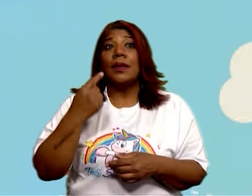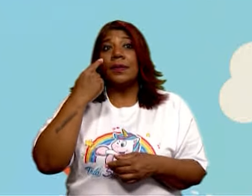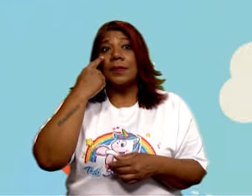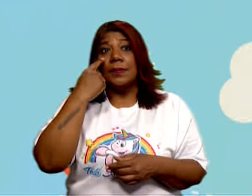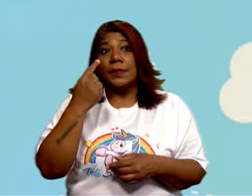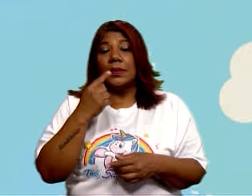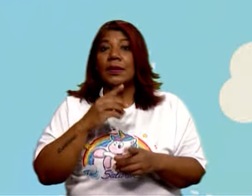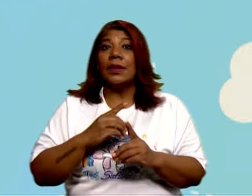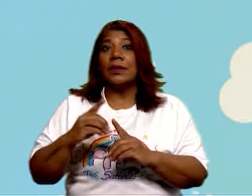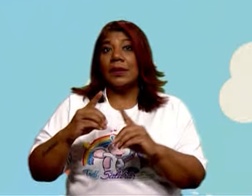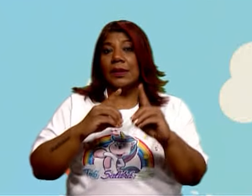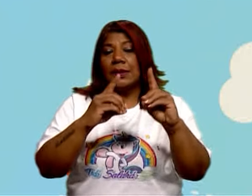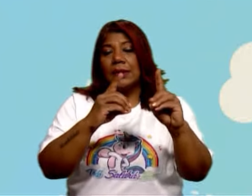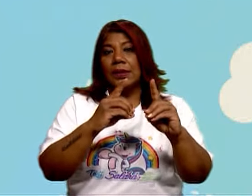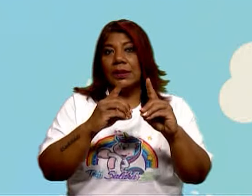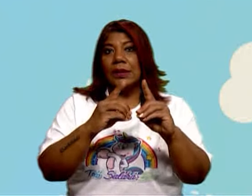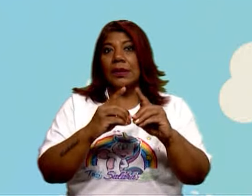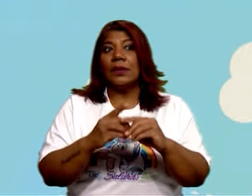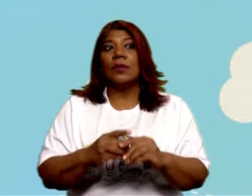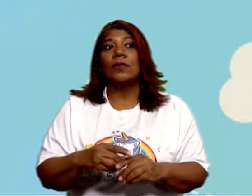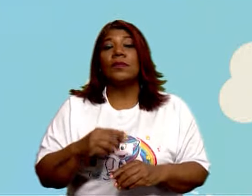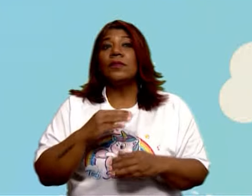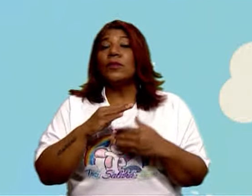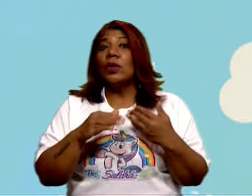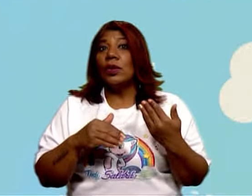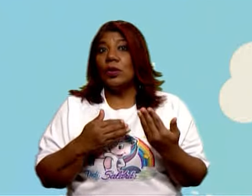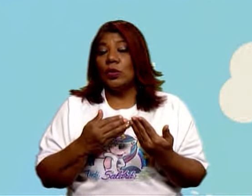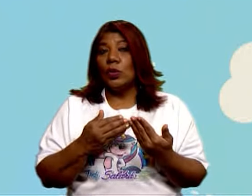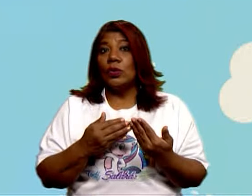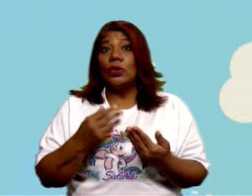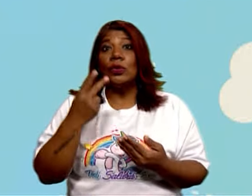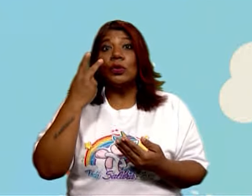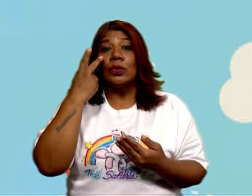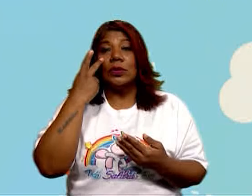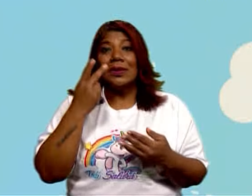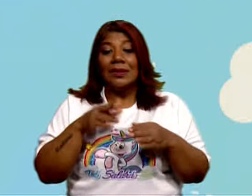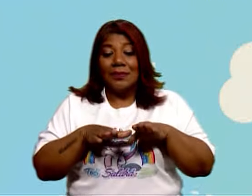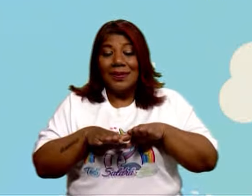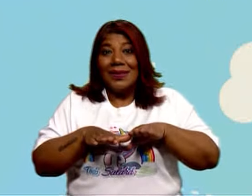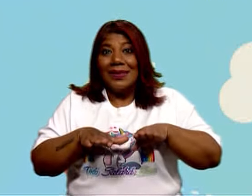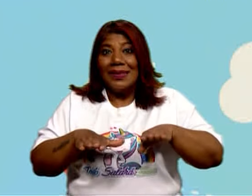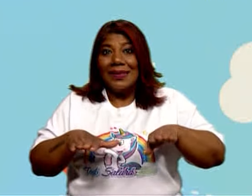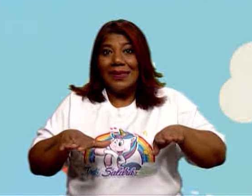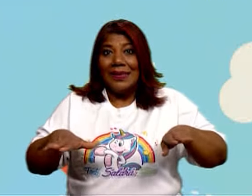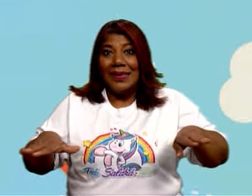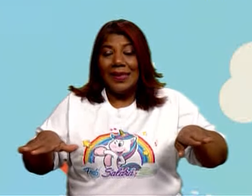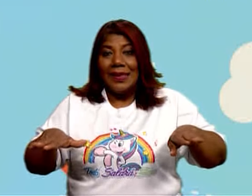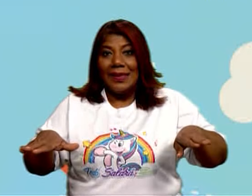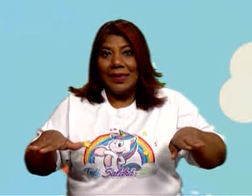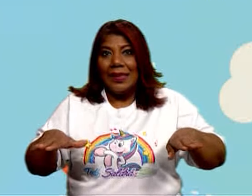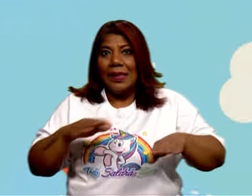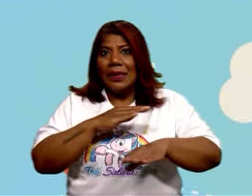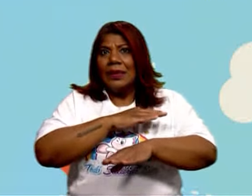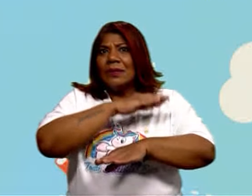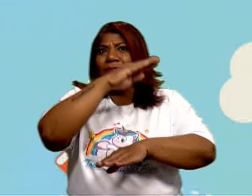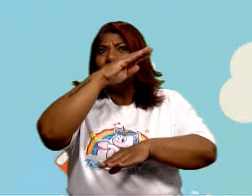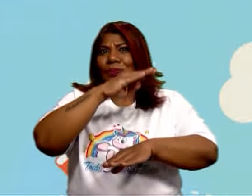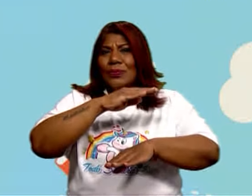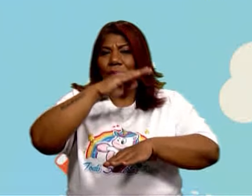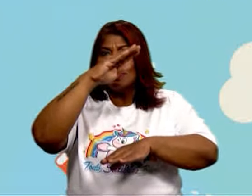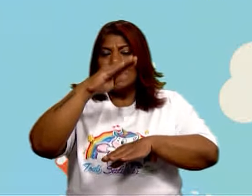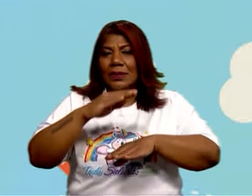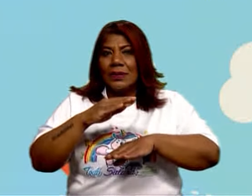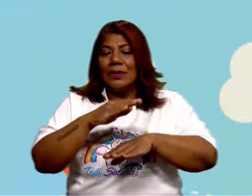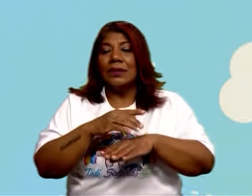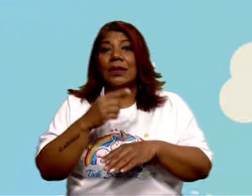del distrito. Como ya les dije, son las irregularidades encontradas en la superficie terrestre. Aquí vamos a encontrar lo